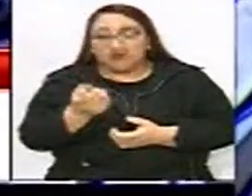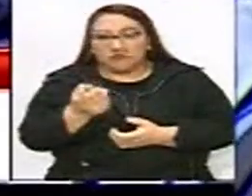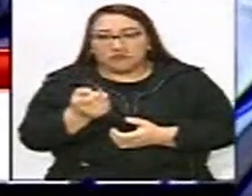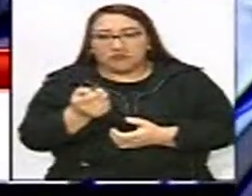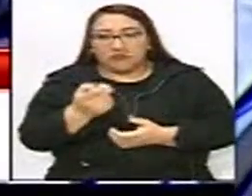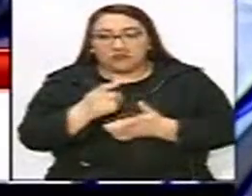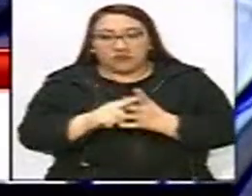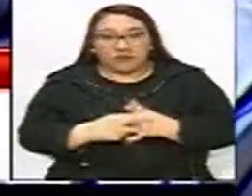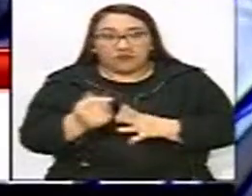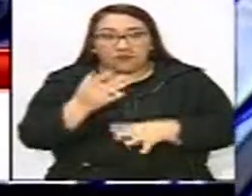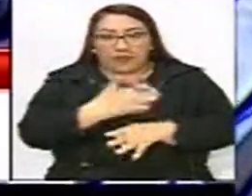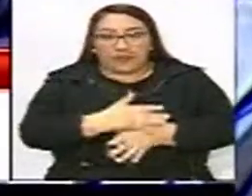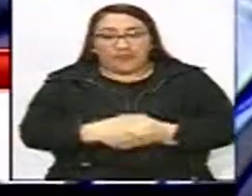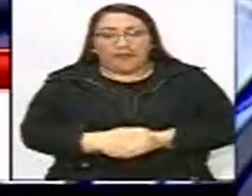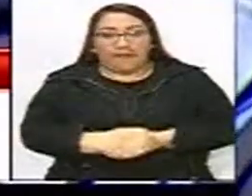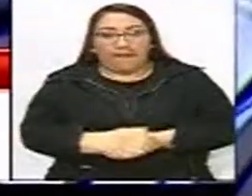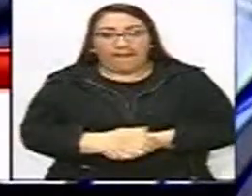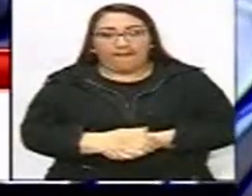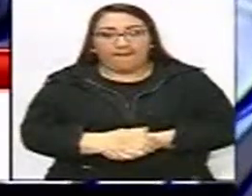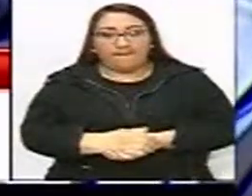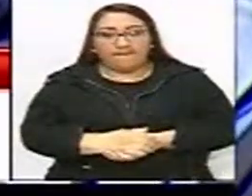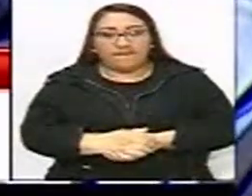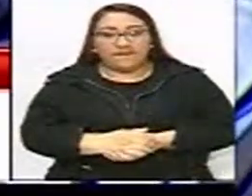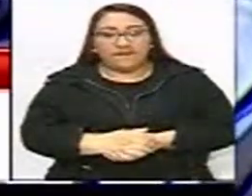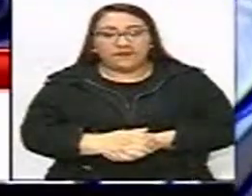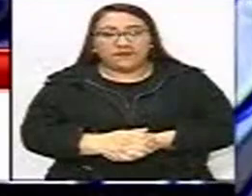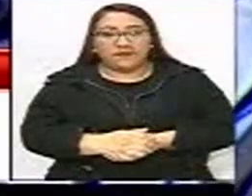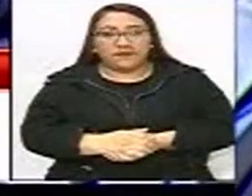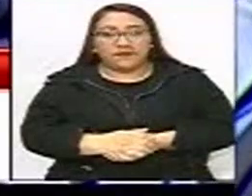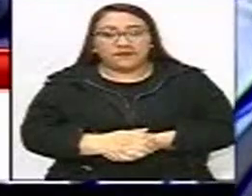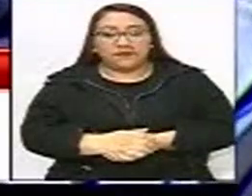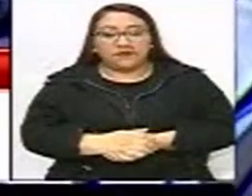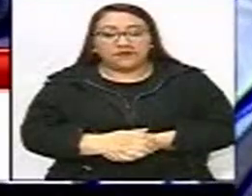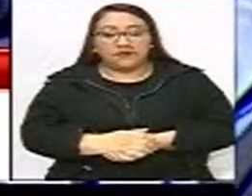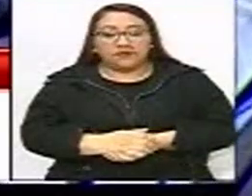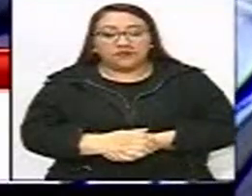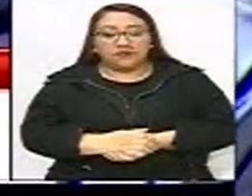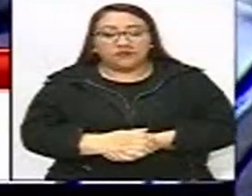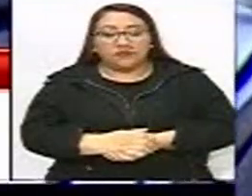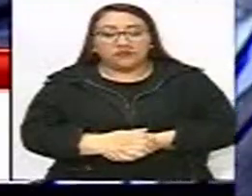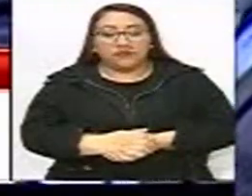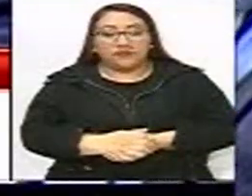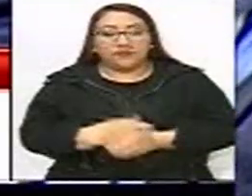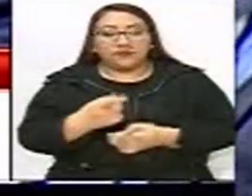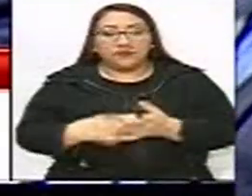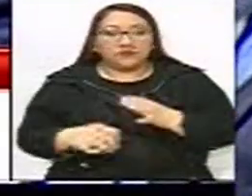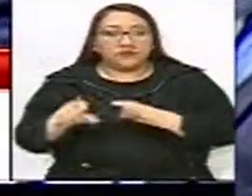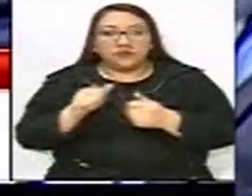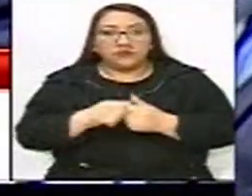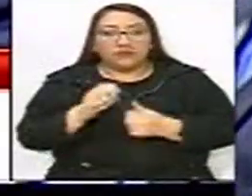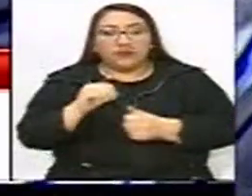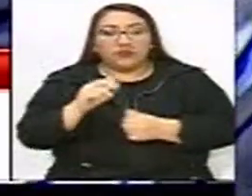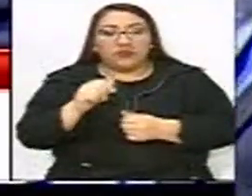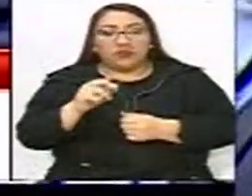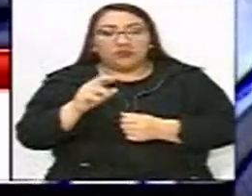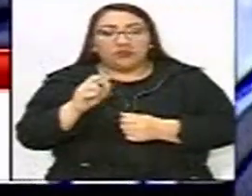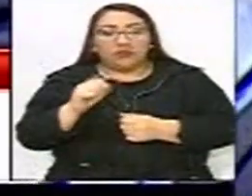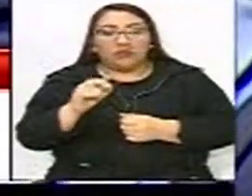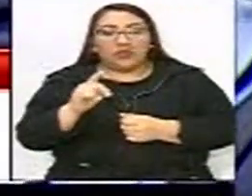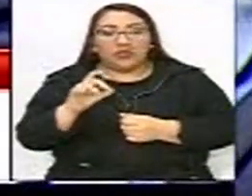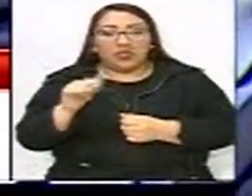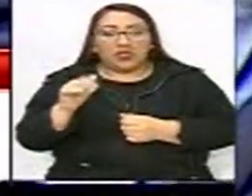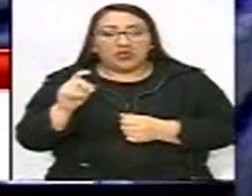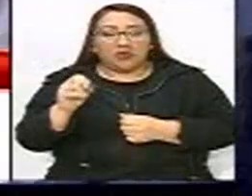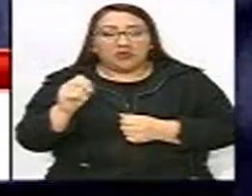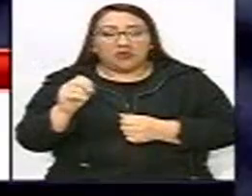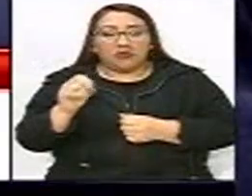Que inicialmente se iba a hacer un metropolitano, de manera tal que